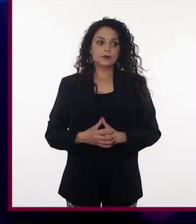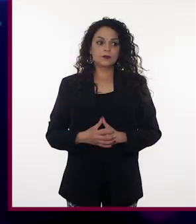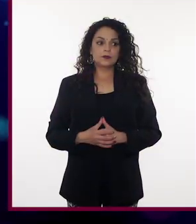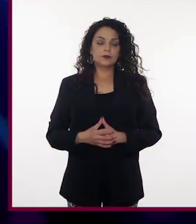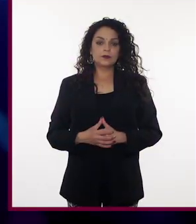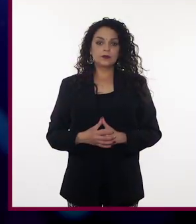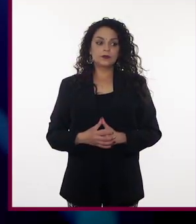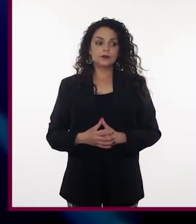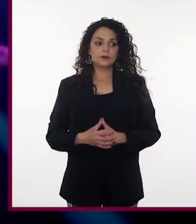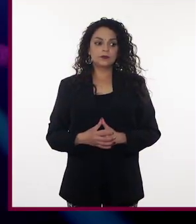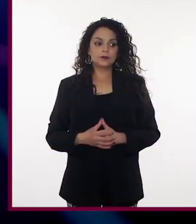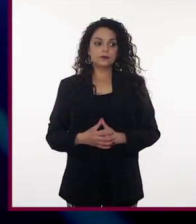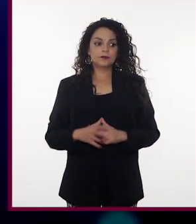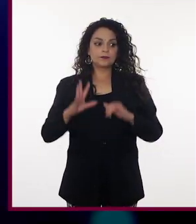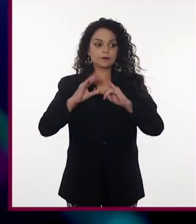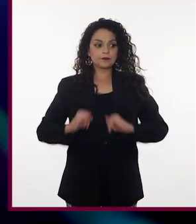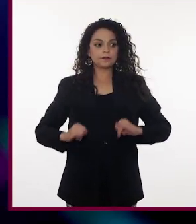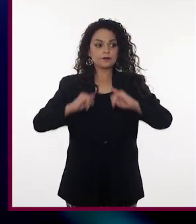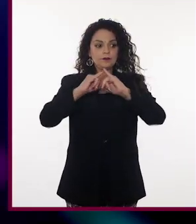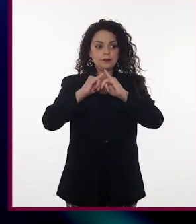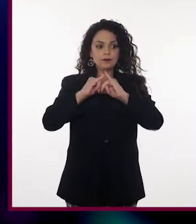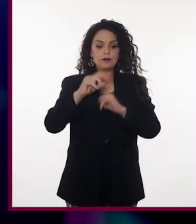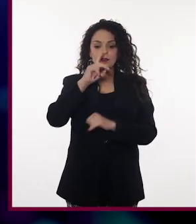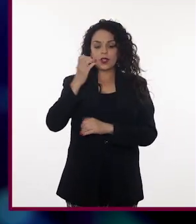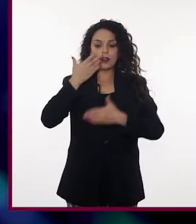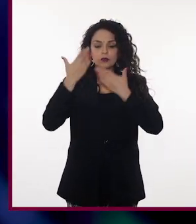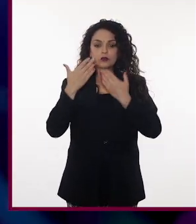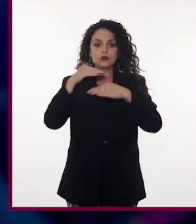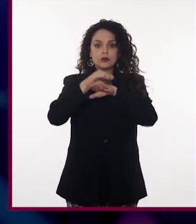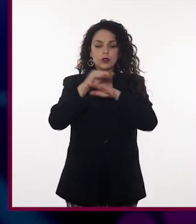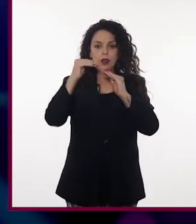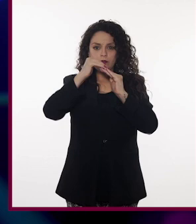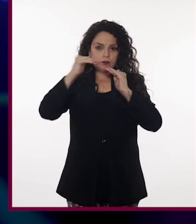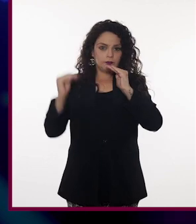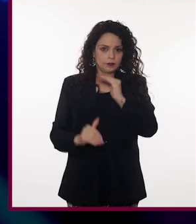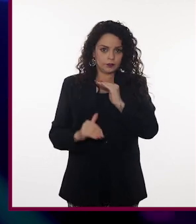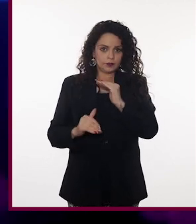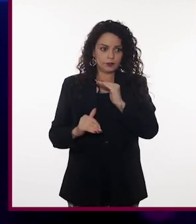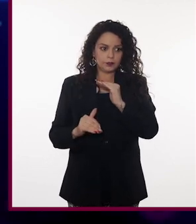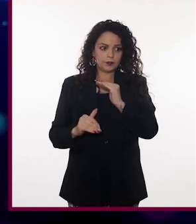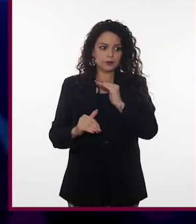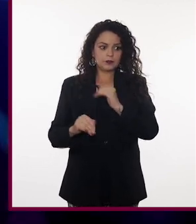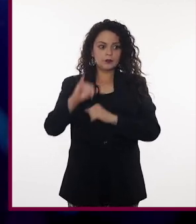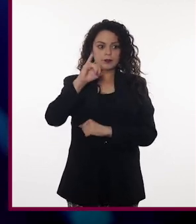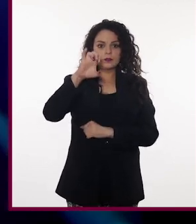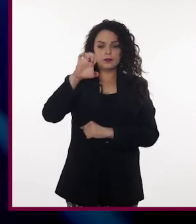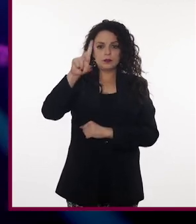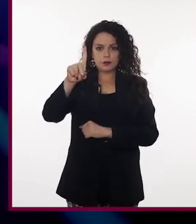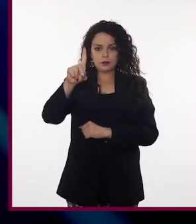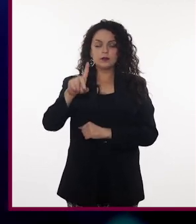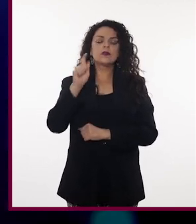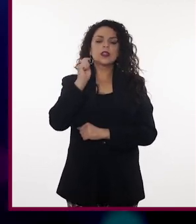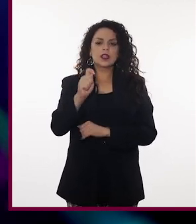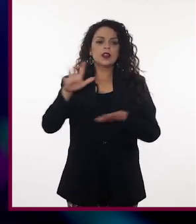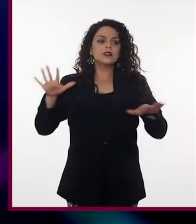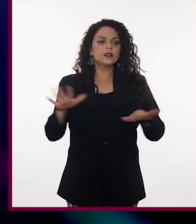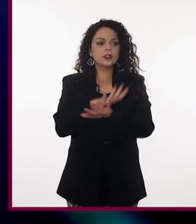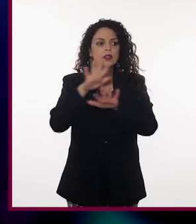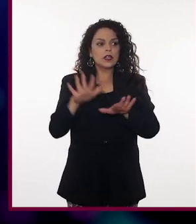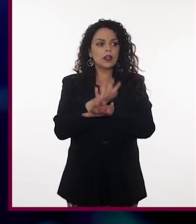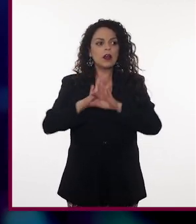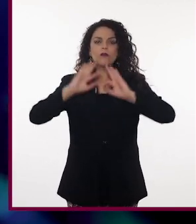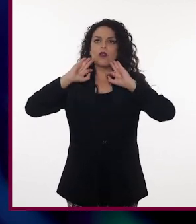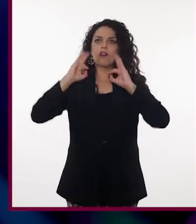El Instituto de Estudios sobre Desigualdad tenemos un objetivo general que es modificar las formas